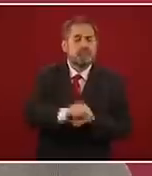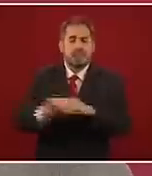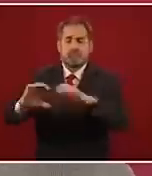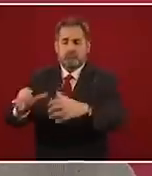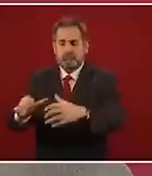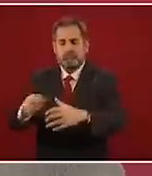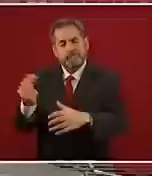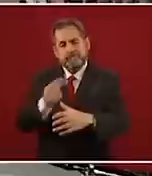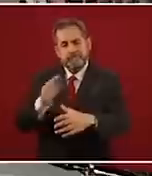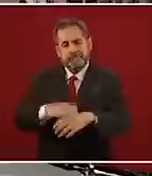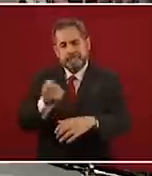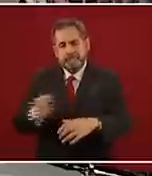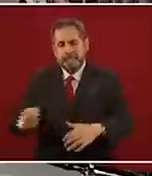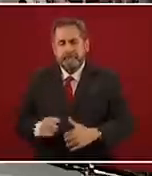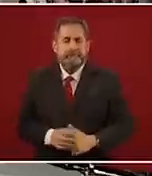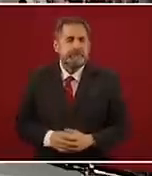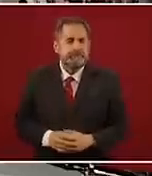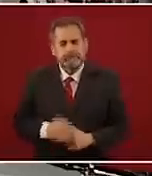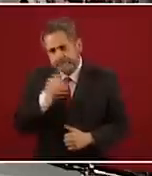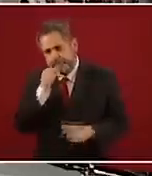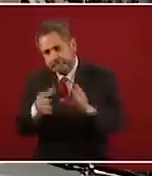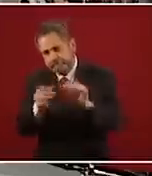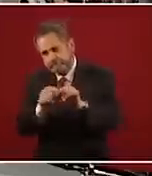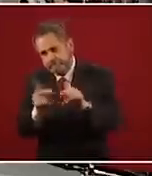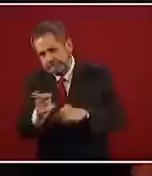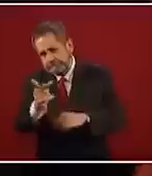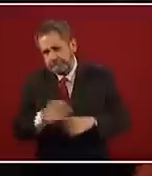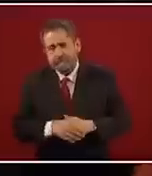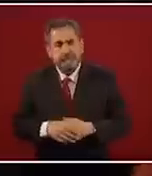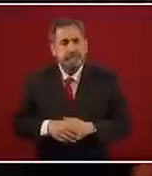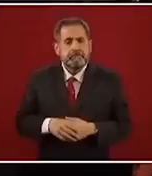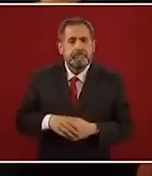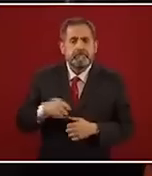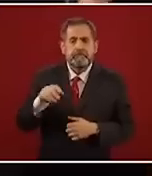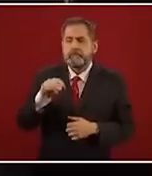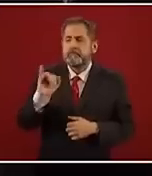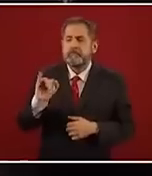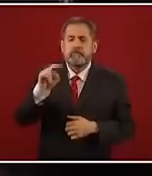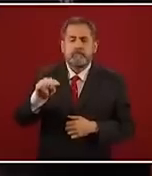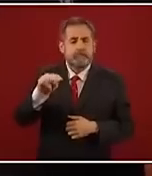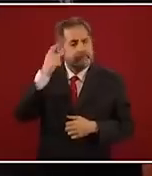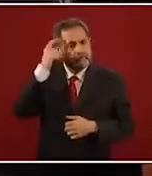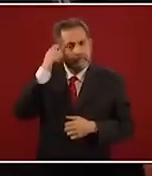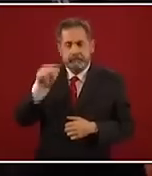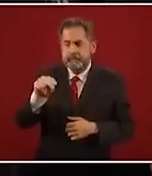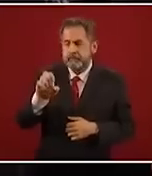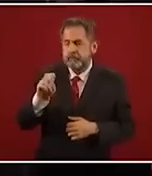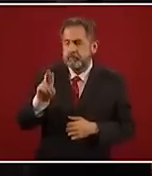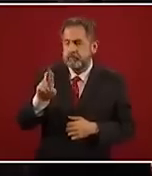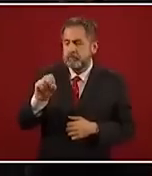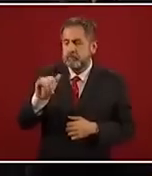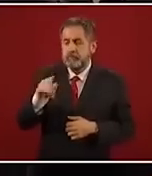más eficiente el sistema. Nada más rápidamente, doctor, en el caso del Instituto Nacional de Neurología, ¿qué va a pasar cuando termine